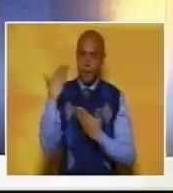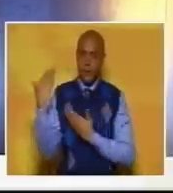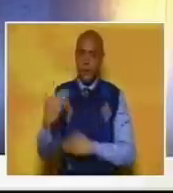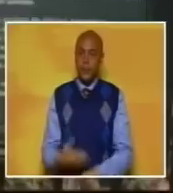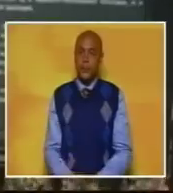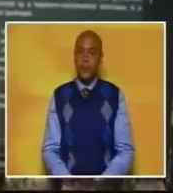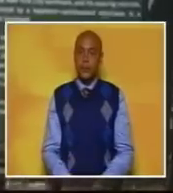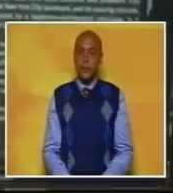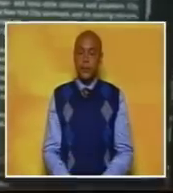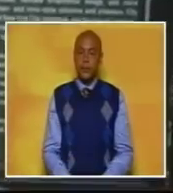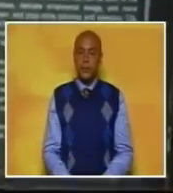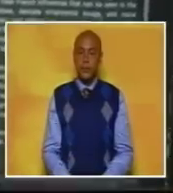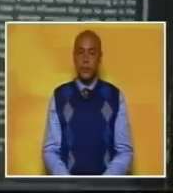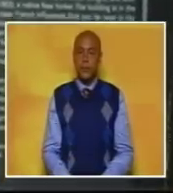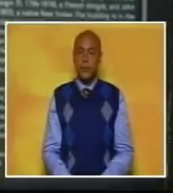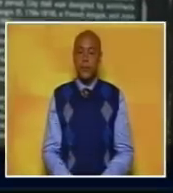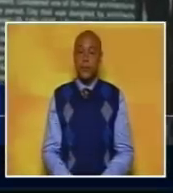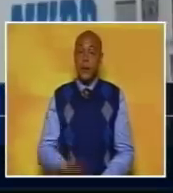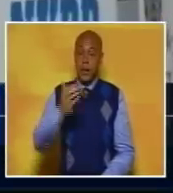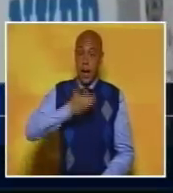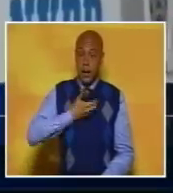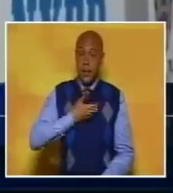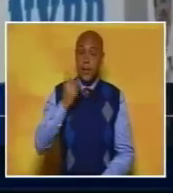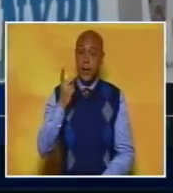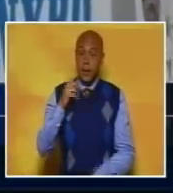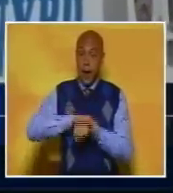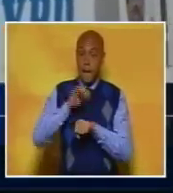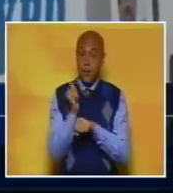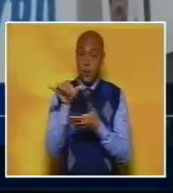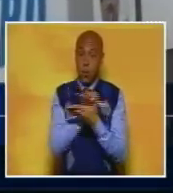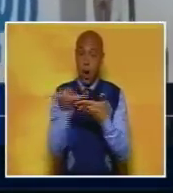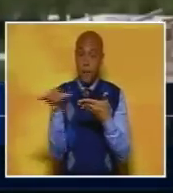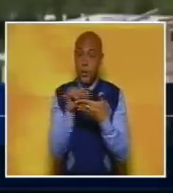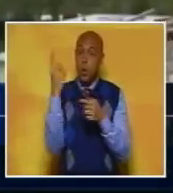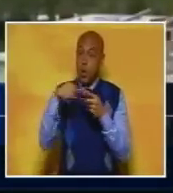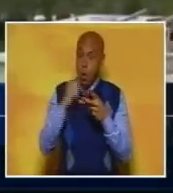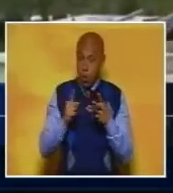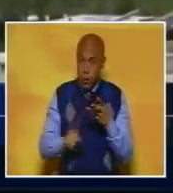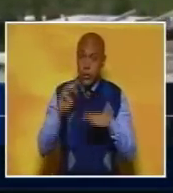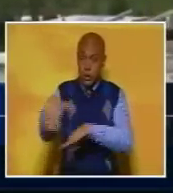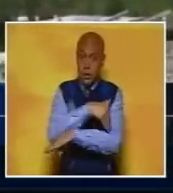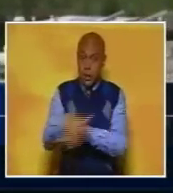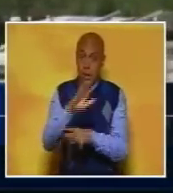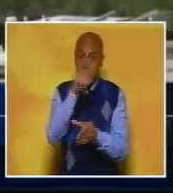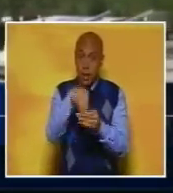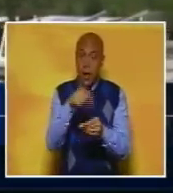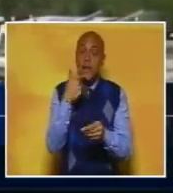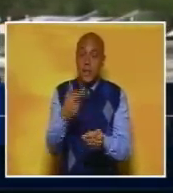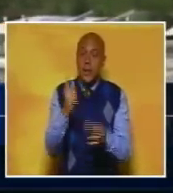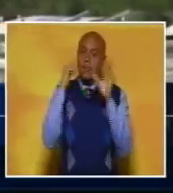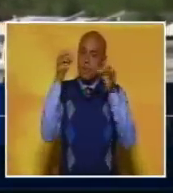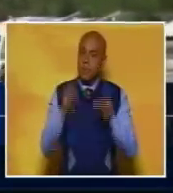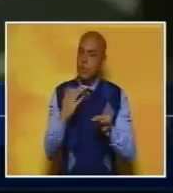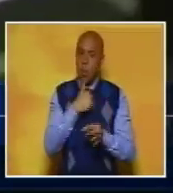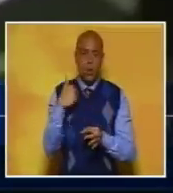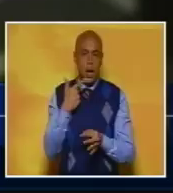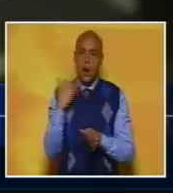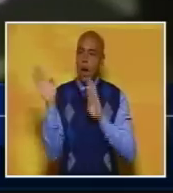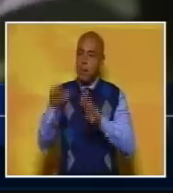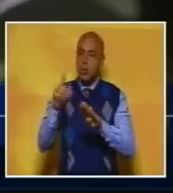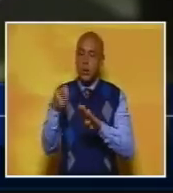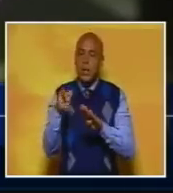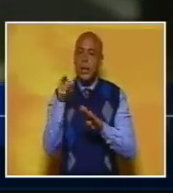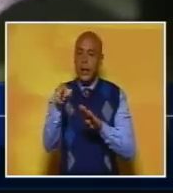más. La alcaldía y la policía de Nueva York, al igual que la de otras ciudades santuario, ha sido firme en no cooperar con ICE, el